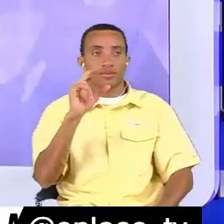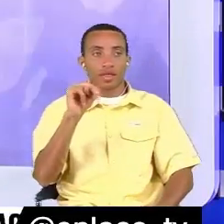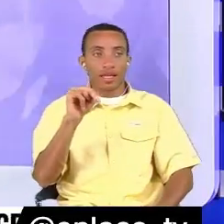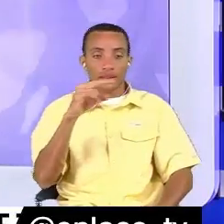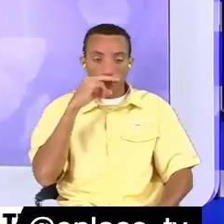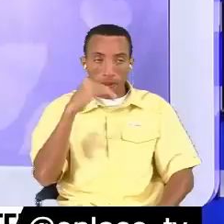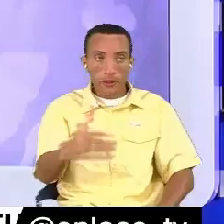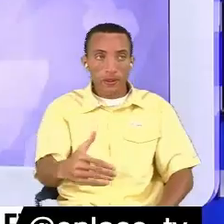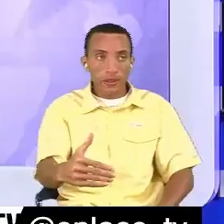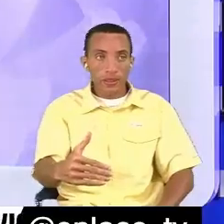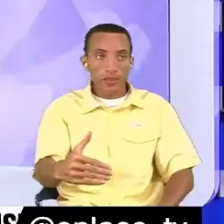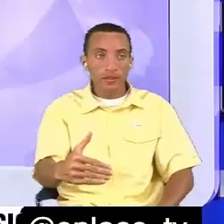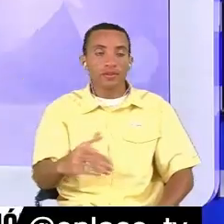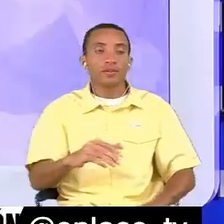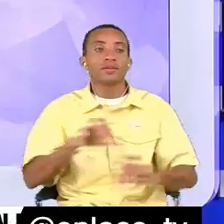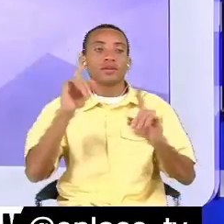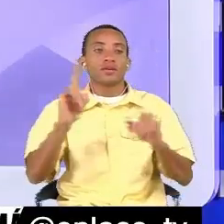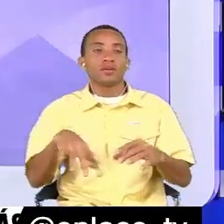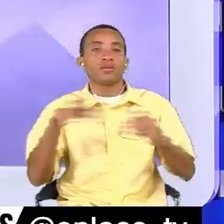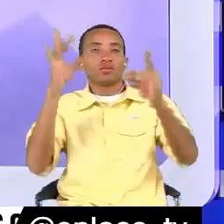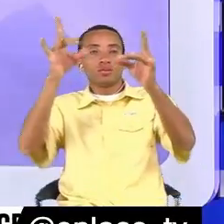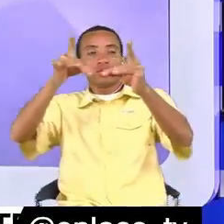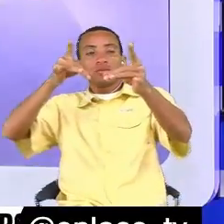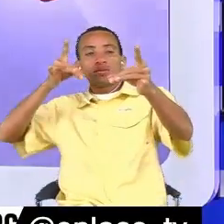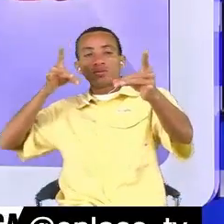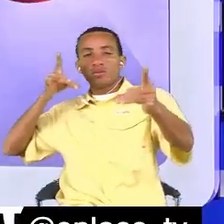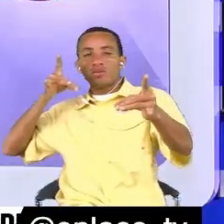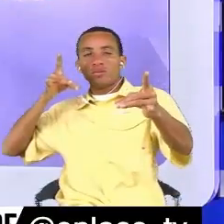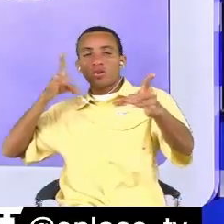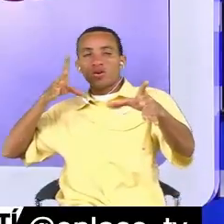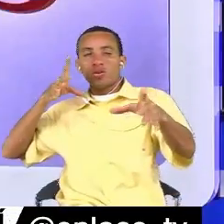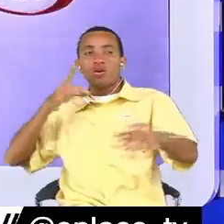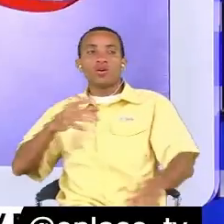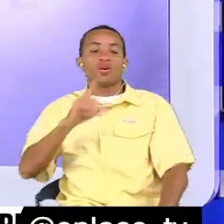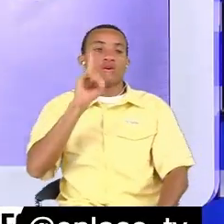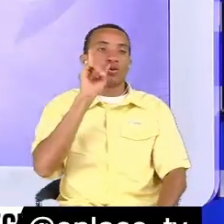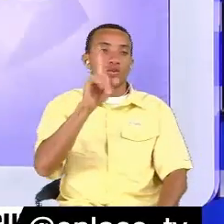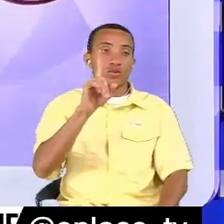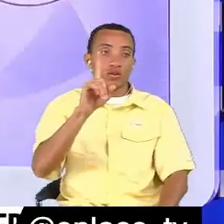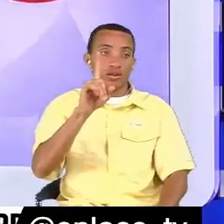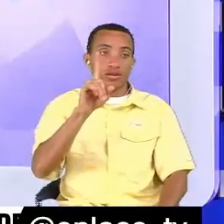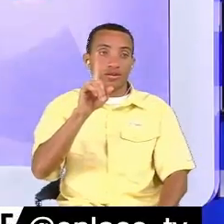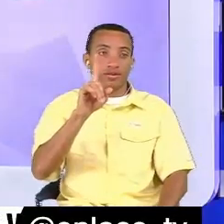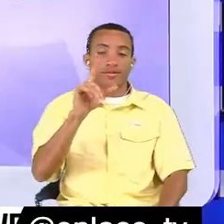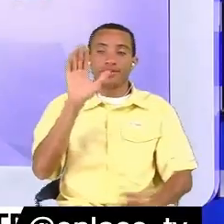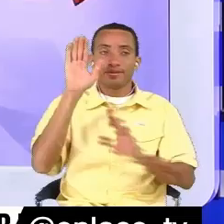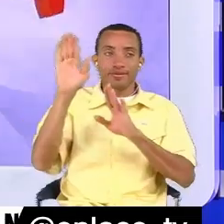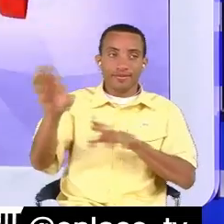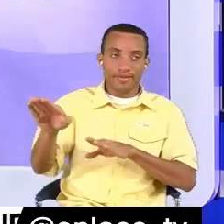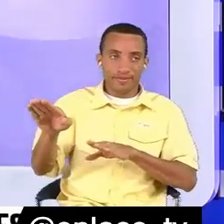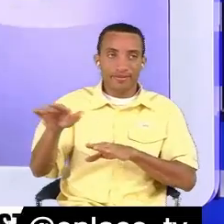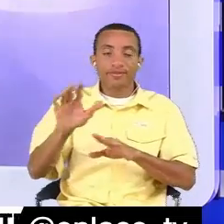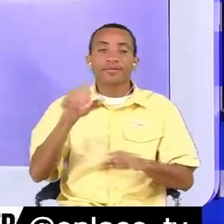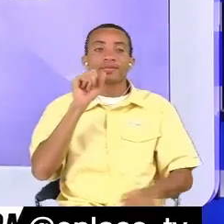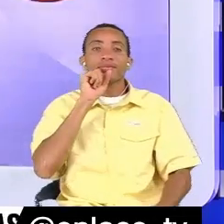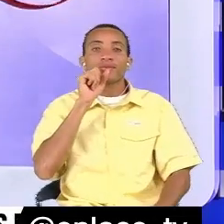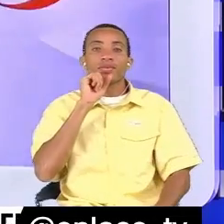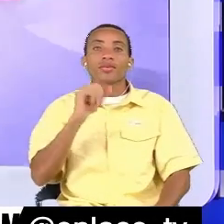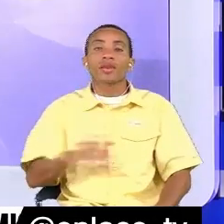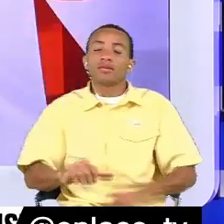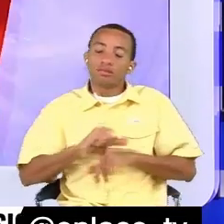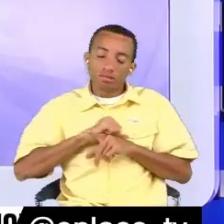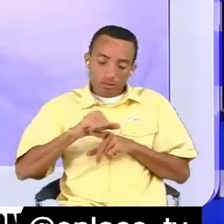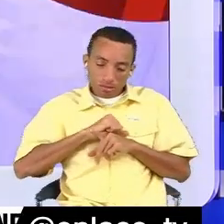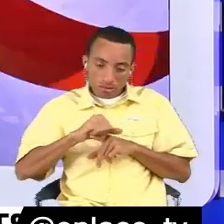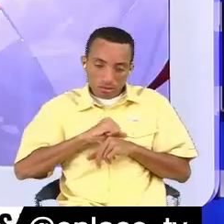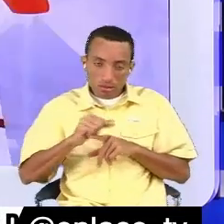que practica el tiro con arco, la única representante en la categoría cadetes por Barranca Bermeja. Ella por estos días se prepara y